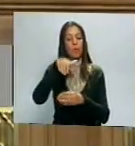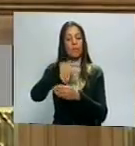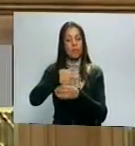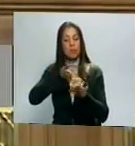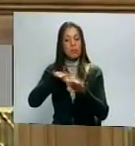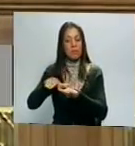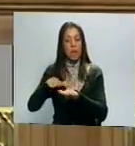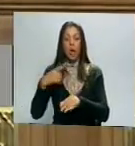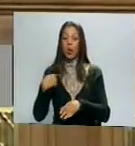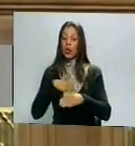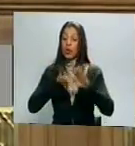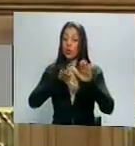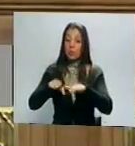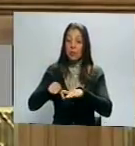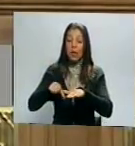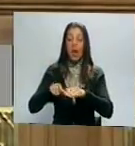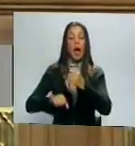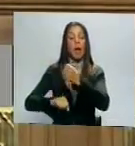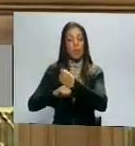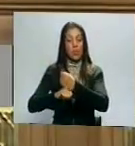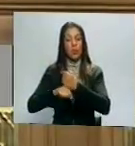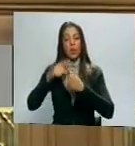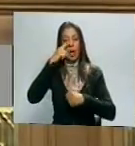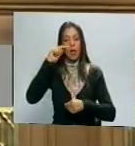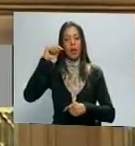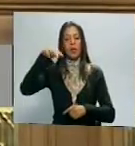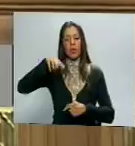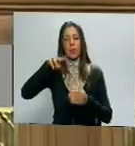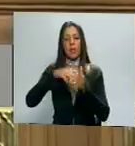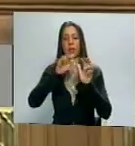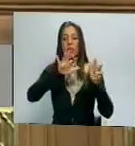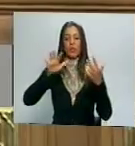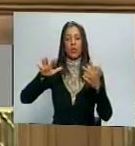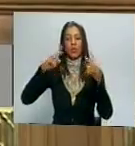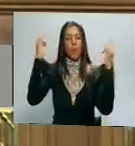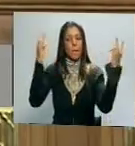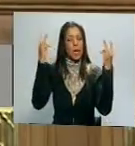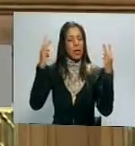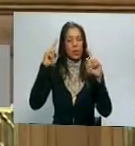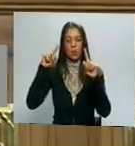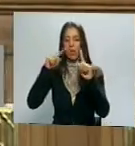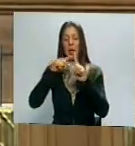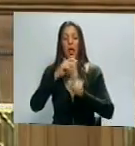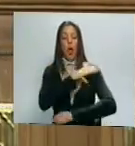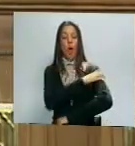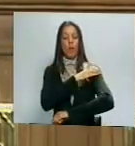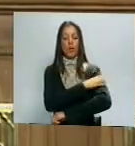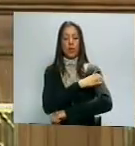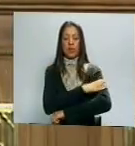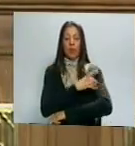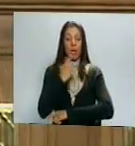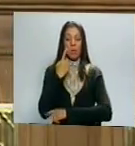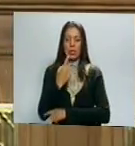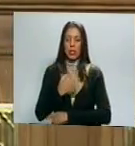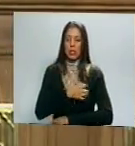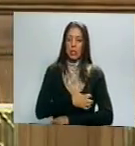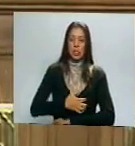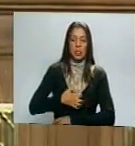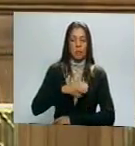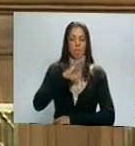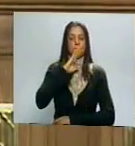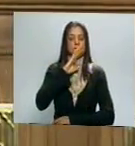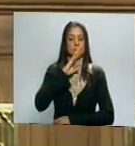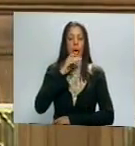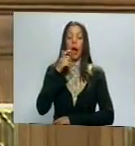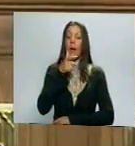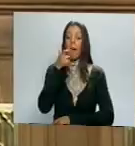Acompañémoslo y preparémonos este 2018 para grandes victorias. Que la derecha sepa que va a enfrentarse al chavismo unido. Que los que